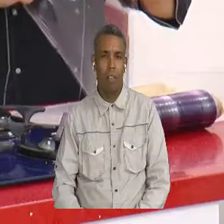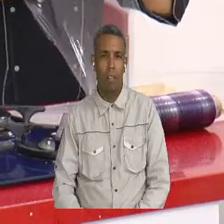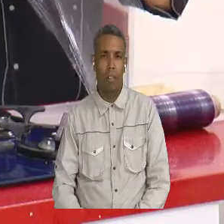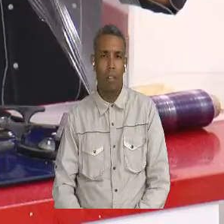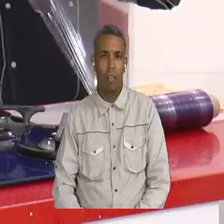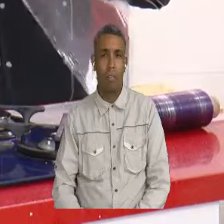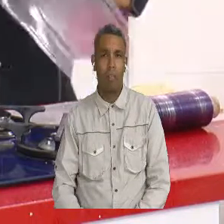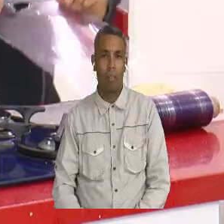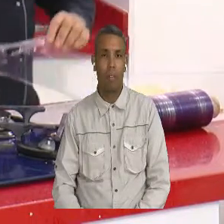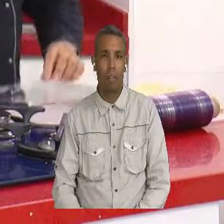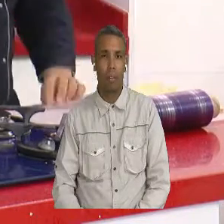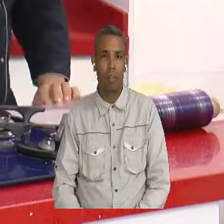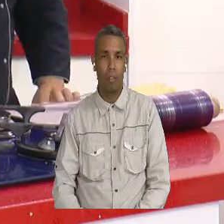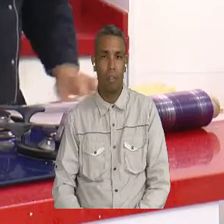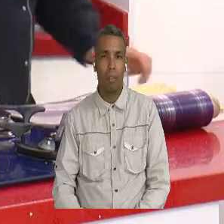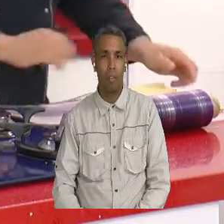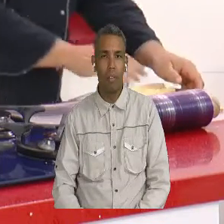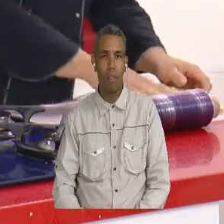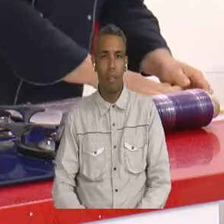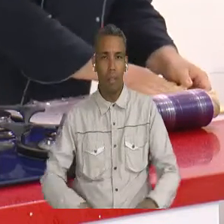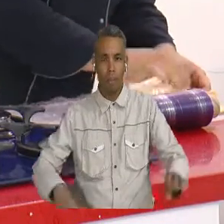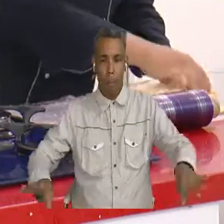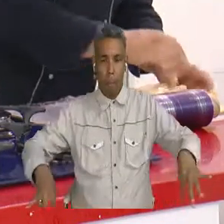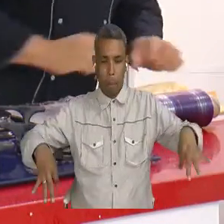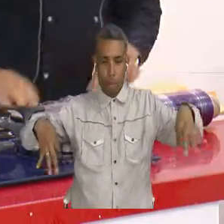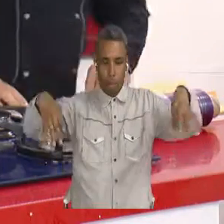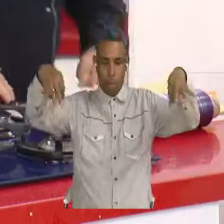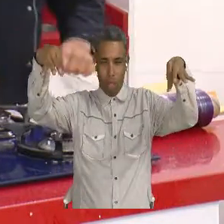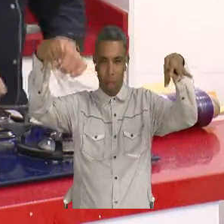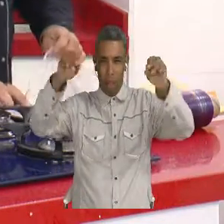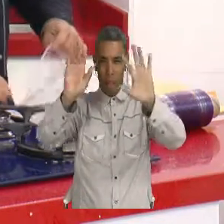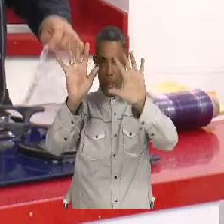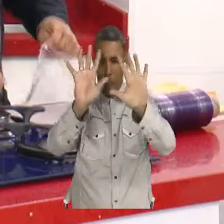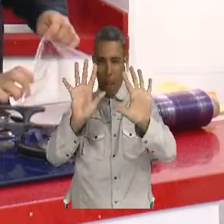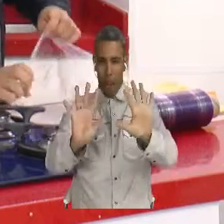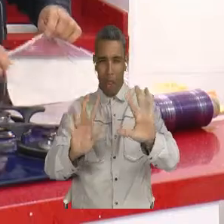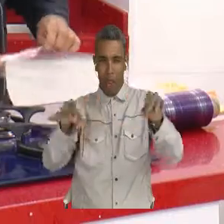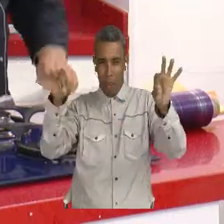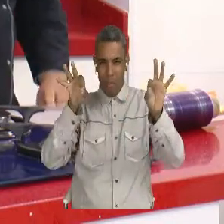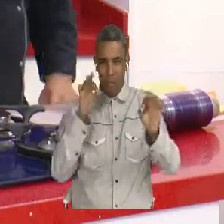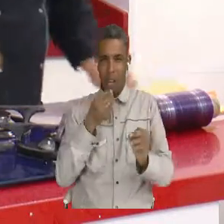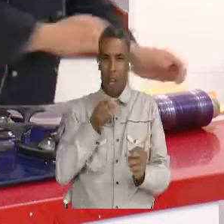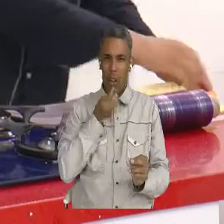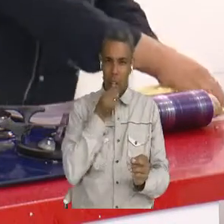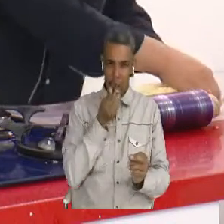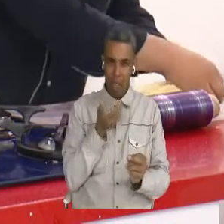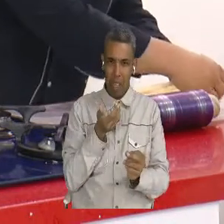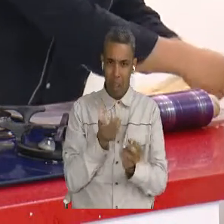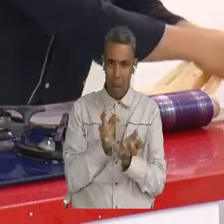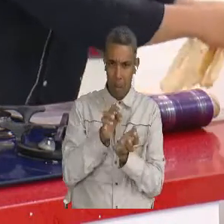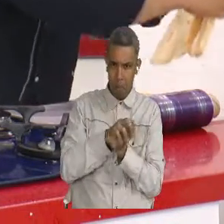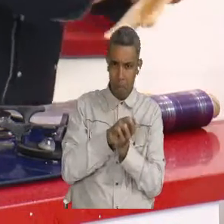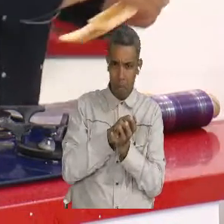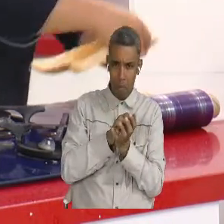hacer también con papel aluminio. Ponemos el pan sobre el papel. Muy